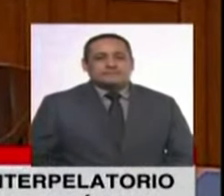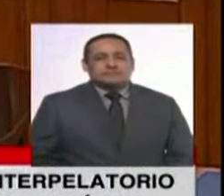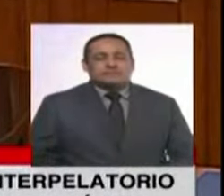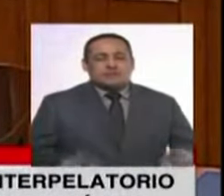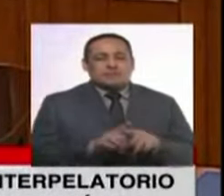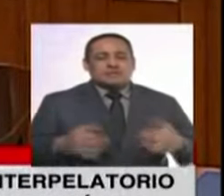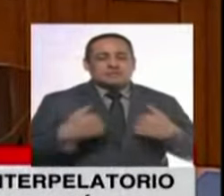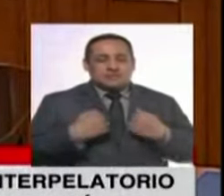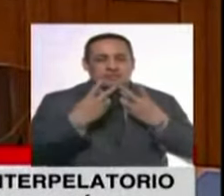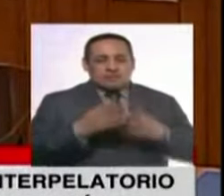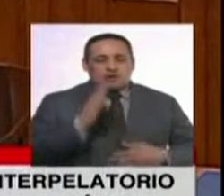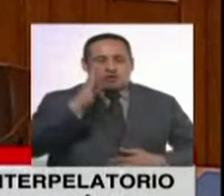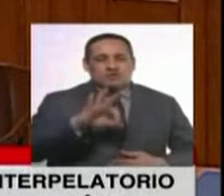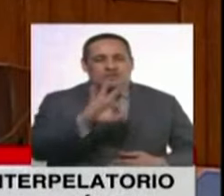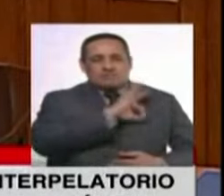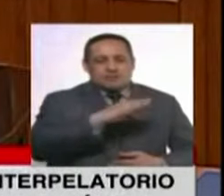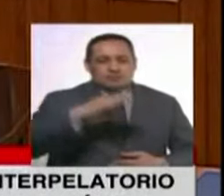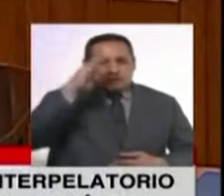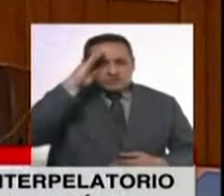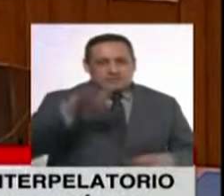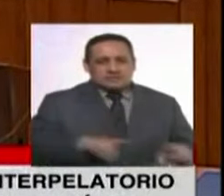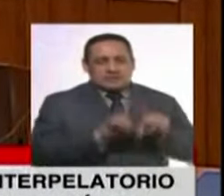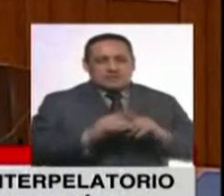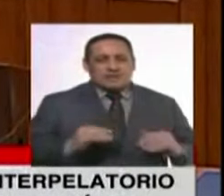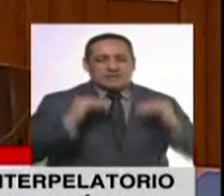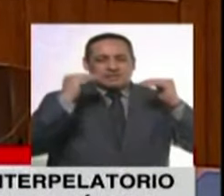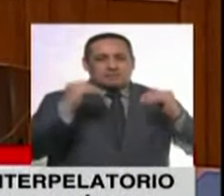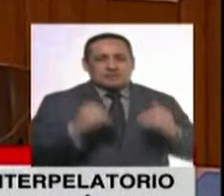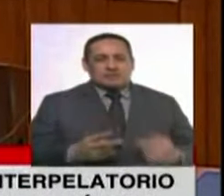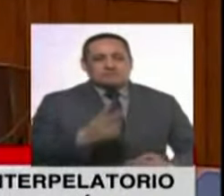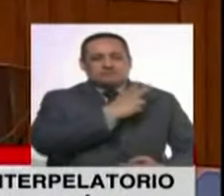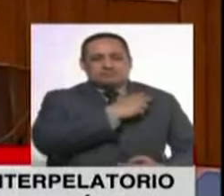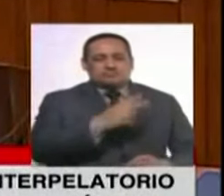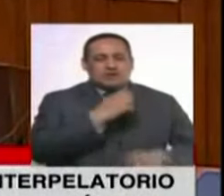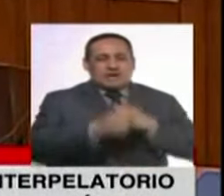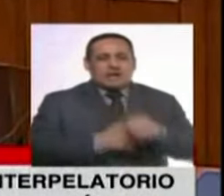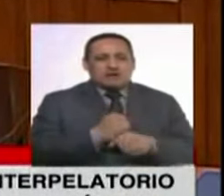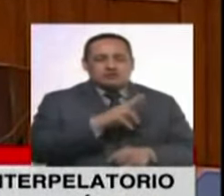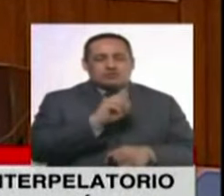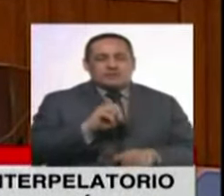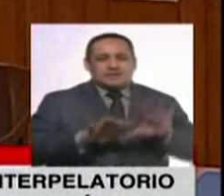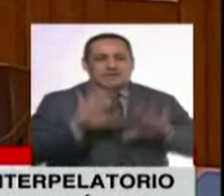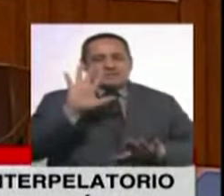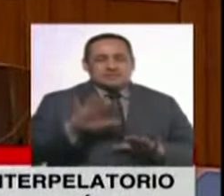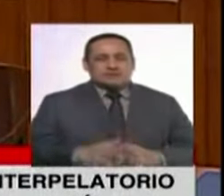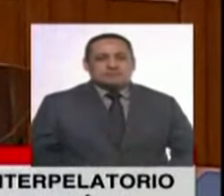ostenta orden al mérito pnp en grado de comendador año 2015